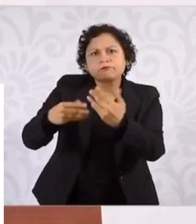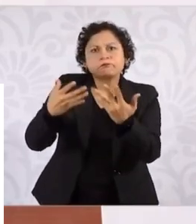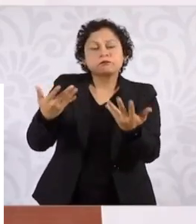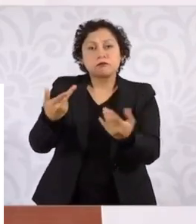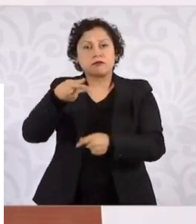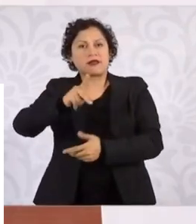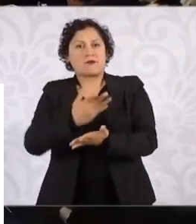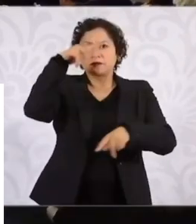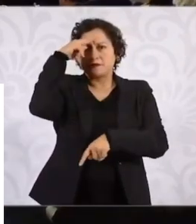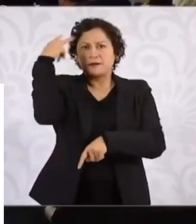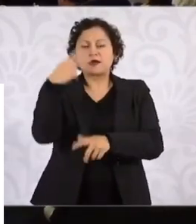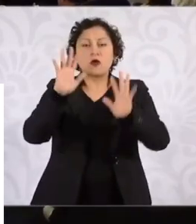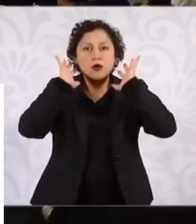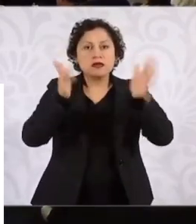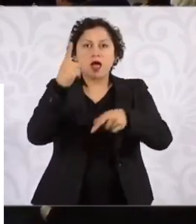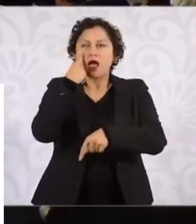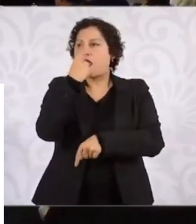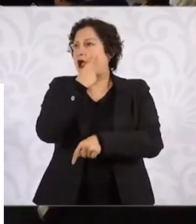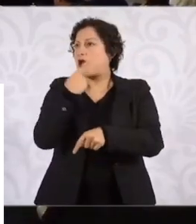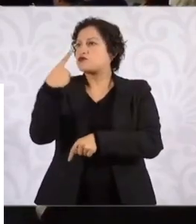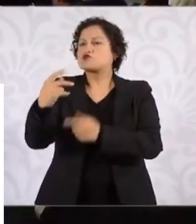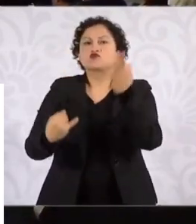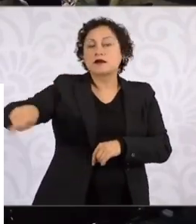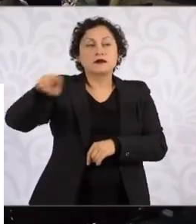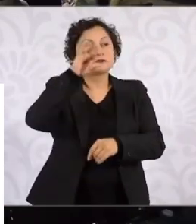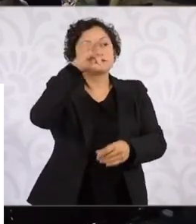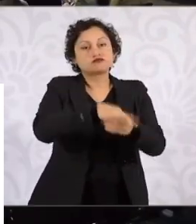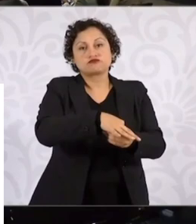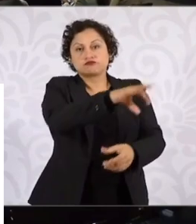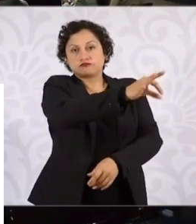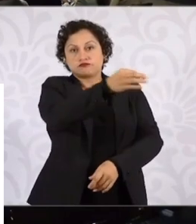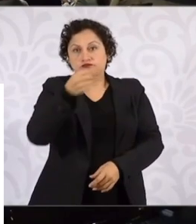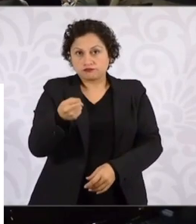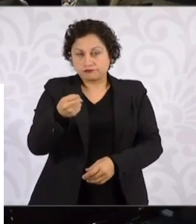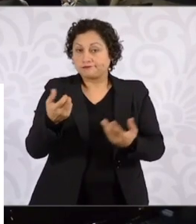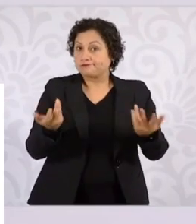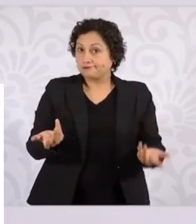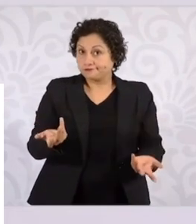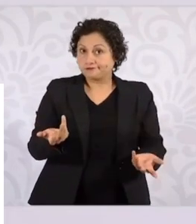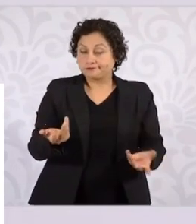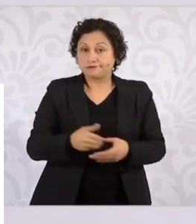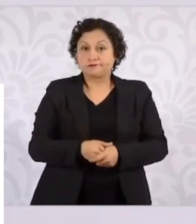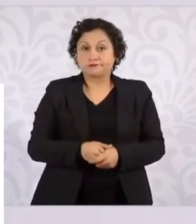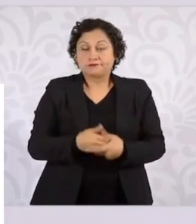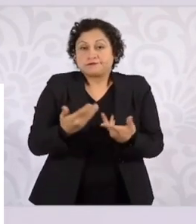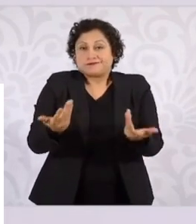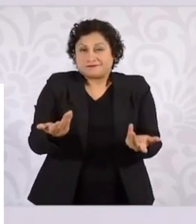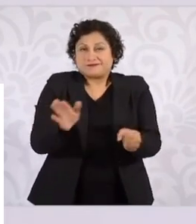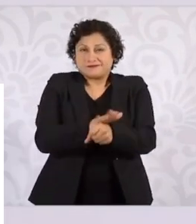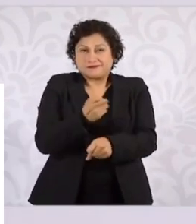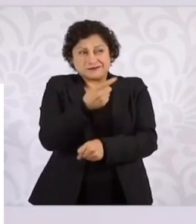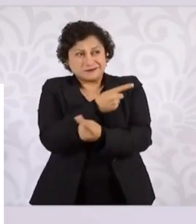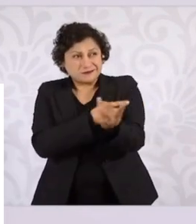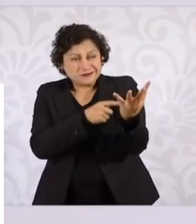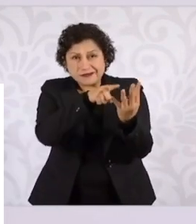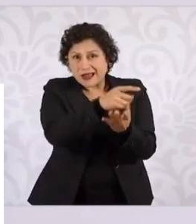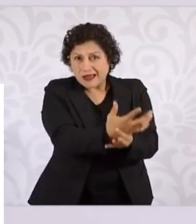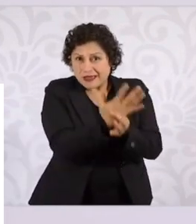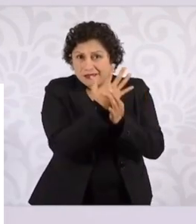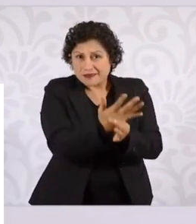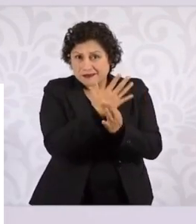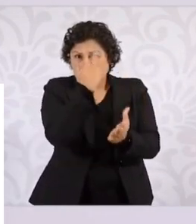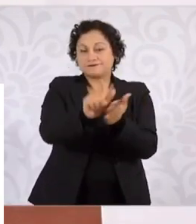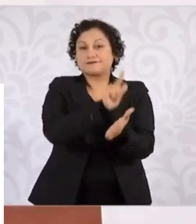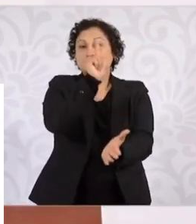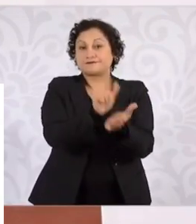tomó una decisión, que fue la reforma al Poder Judicial. Entonces, ellos violan la ley